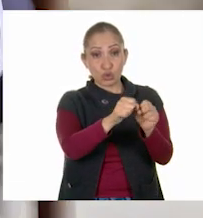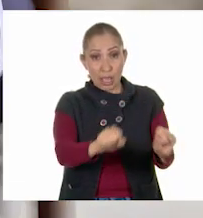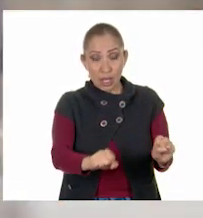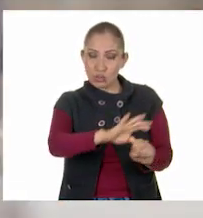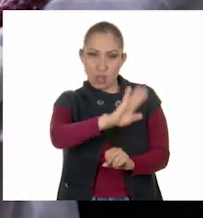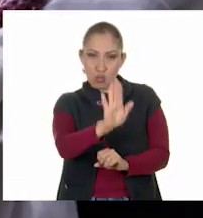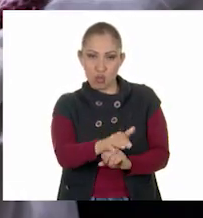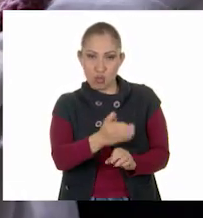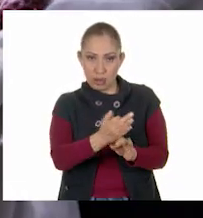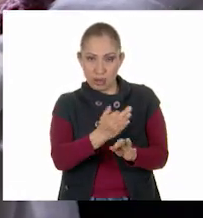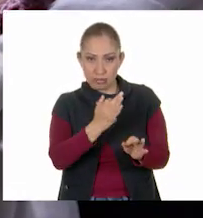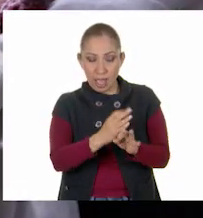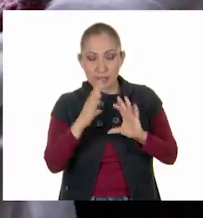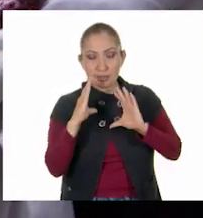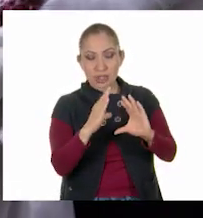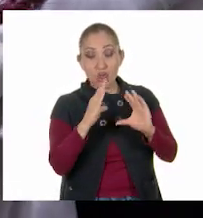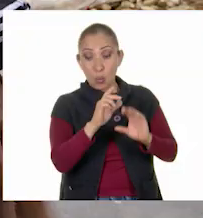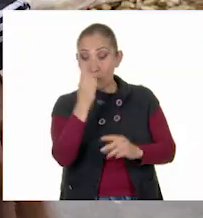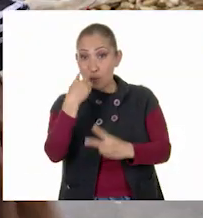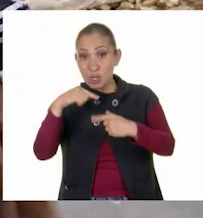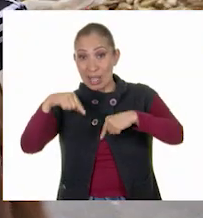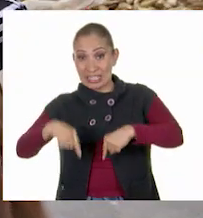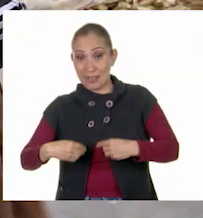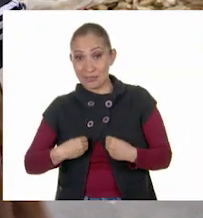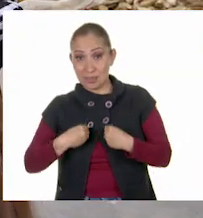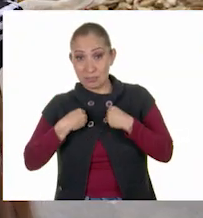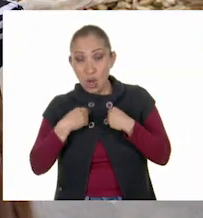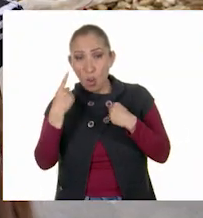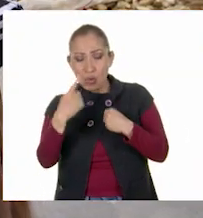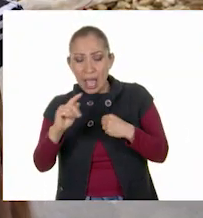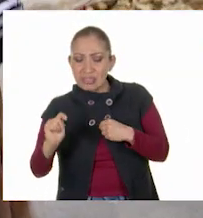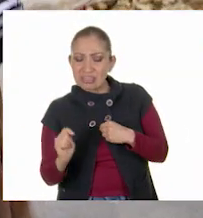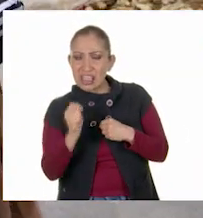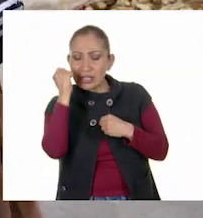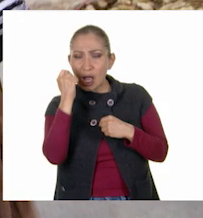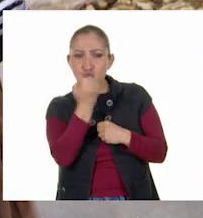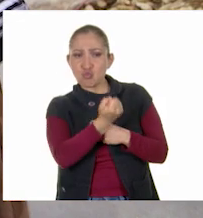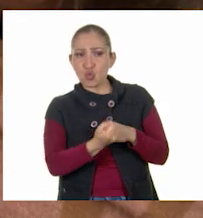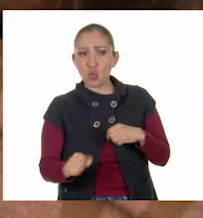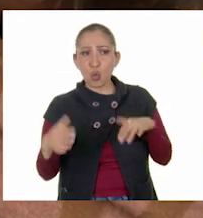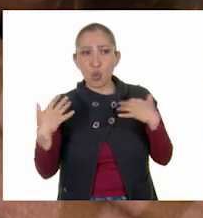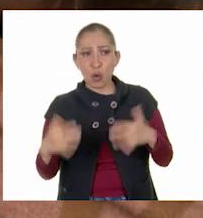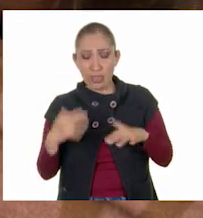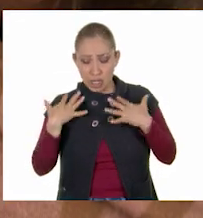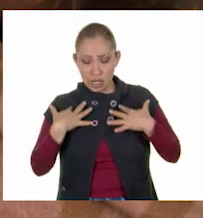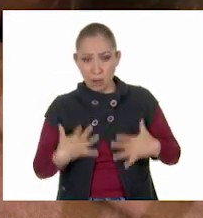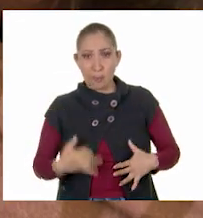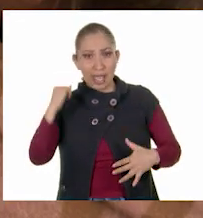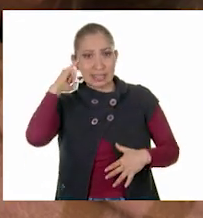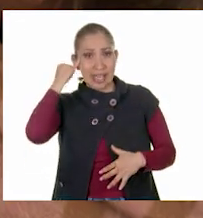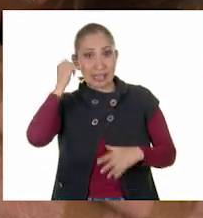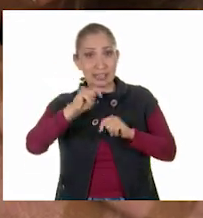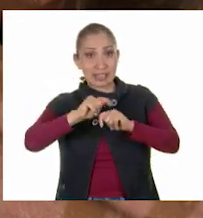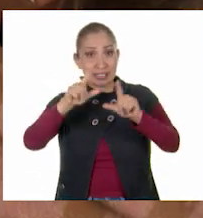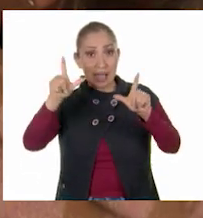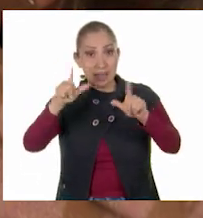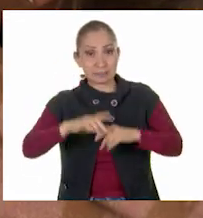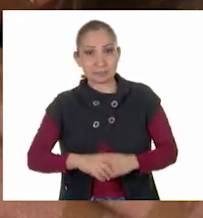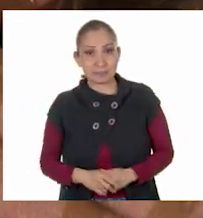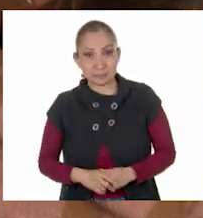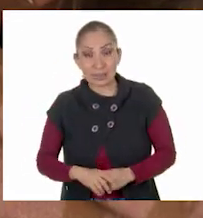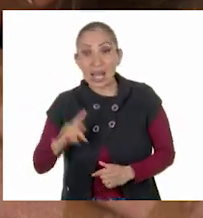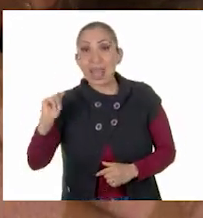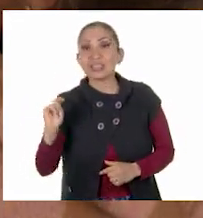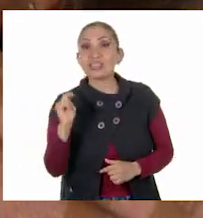ya fallecido, le enseñó al llegar a estas tierras una de las técnicas más afamadas de la vestimenta indígena de Tlaxcala,